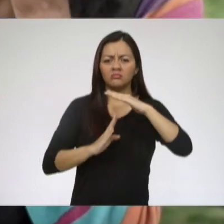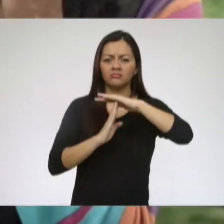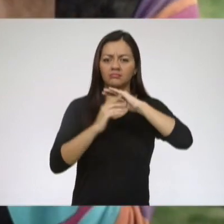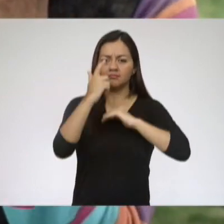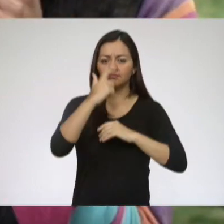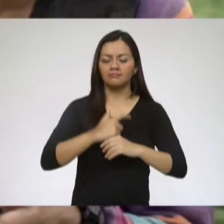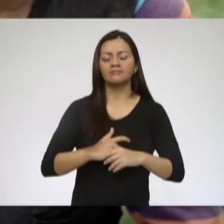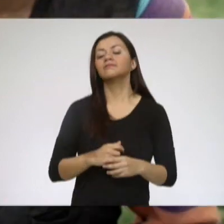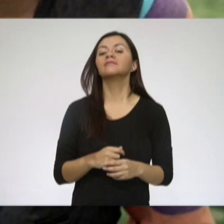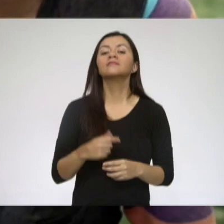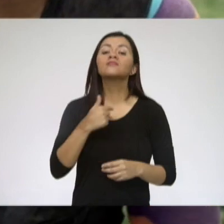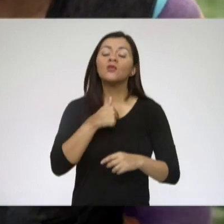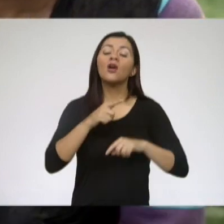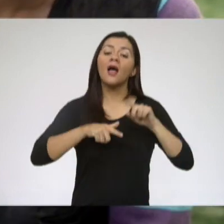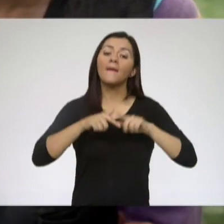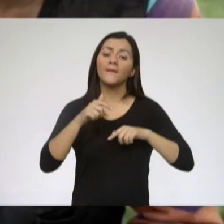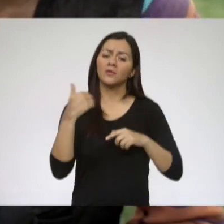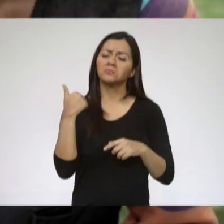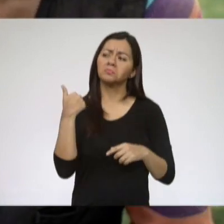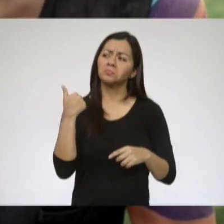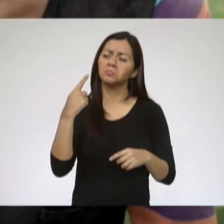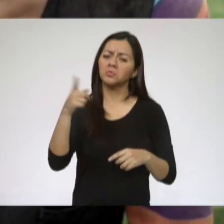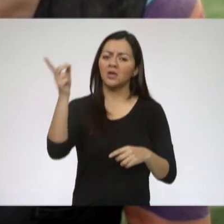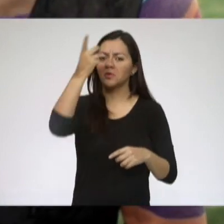Tengo amigos que también han decidido cambiar,